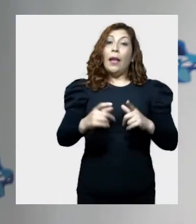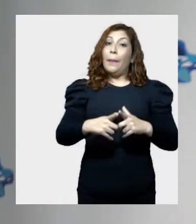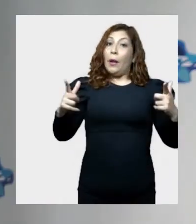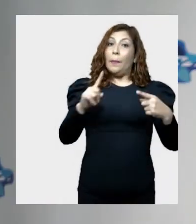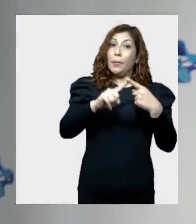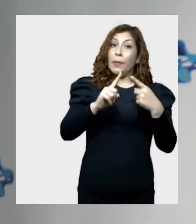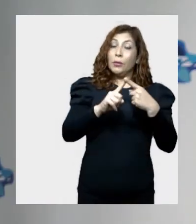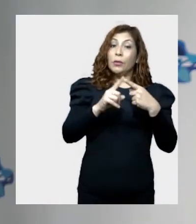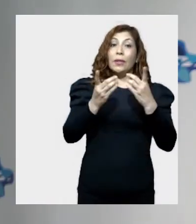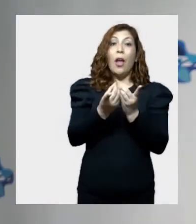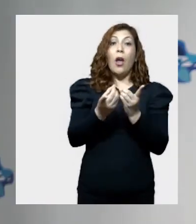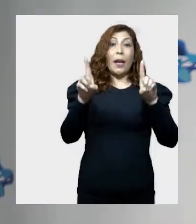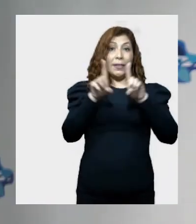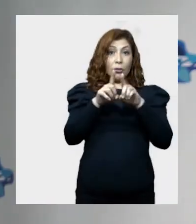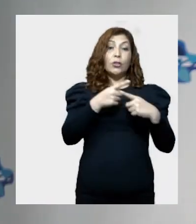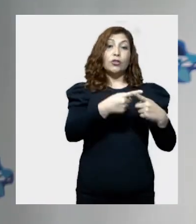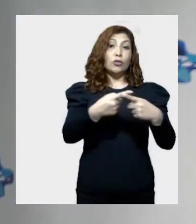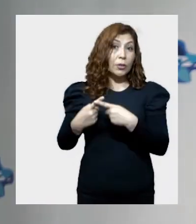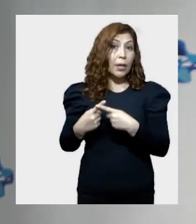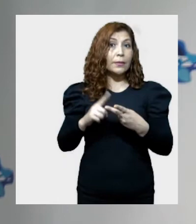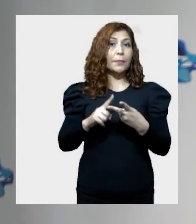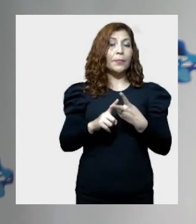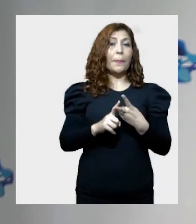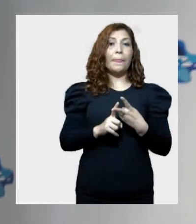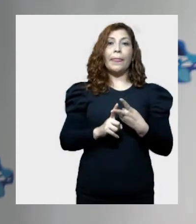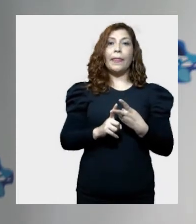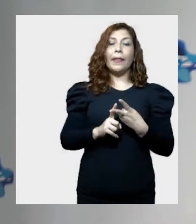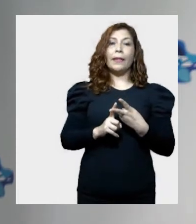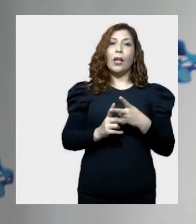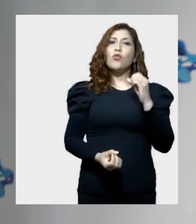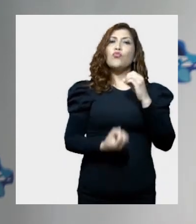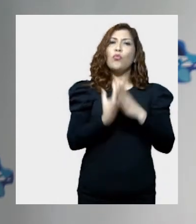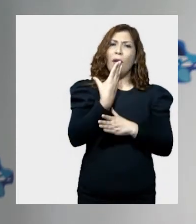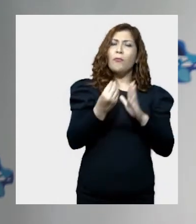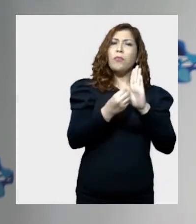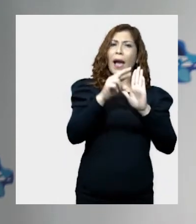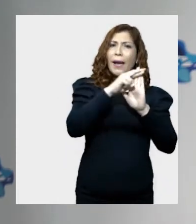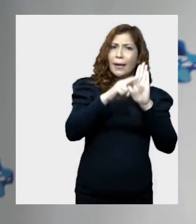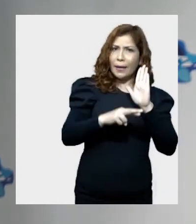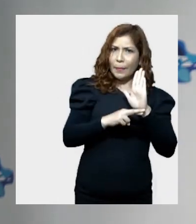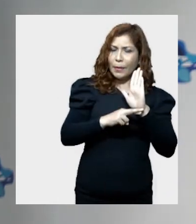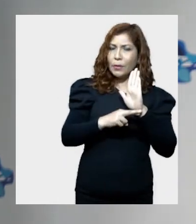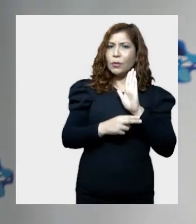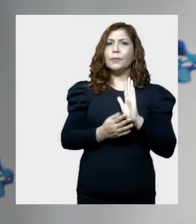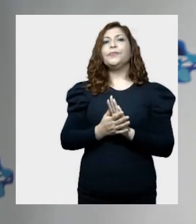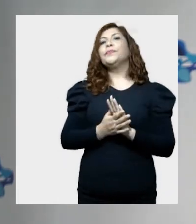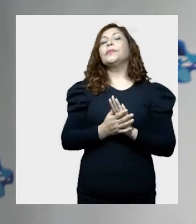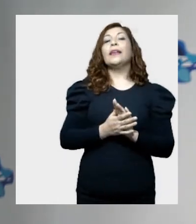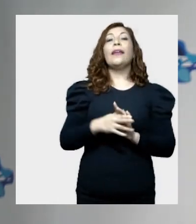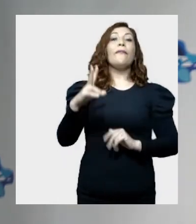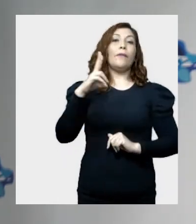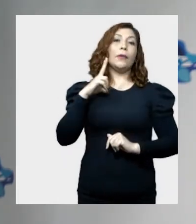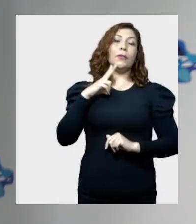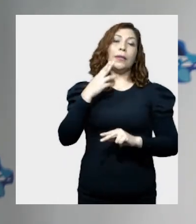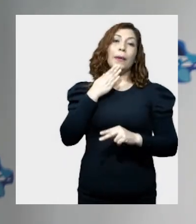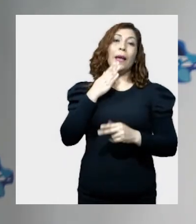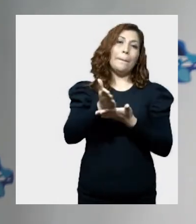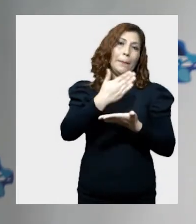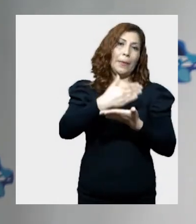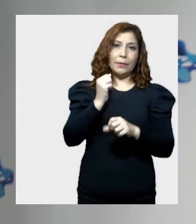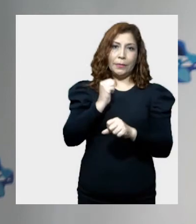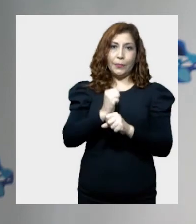de organizaciones sociales en el órgano asesor, la actualización de su reglamento interno y la formalización de su plan de